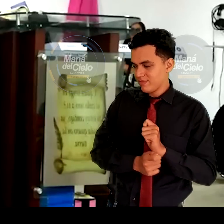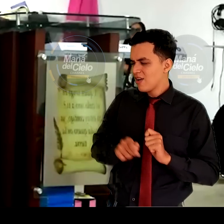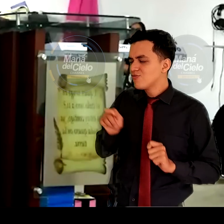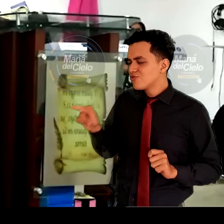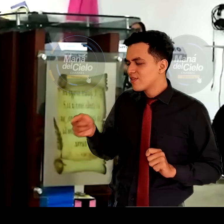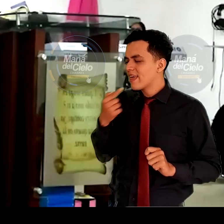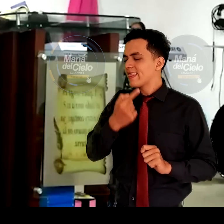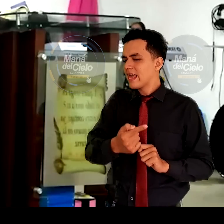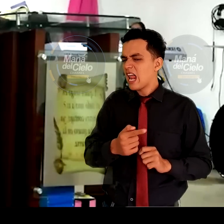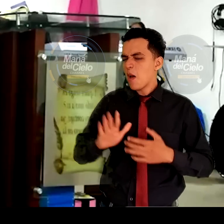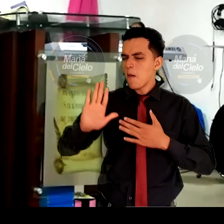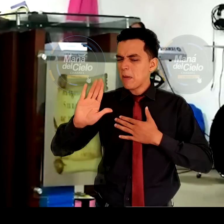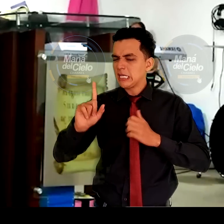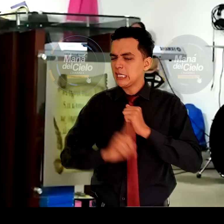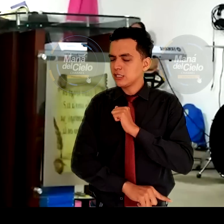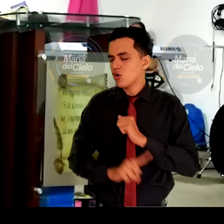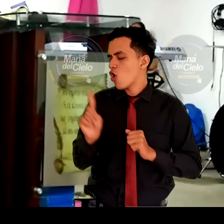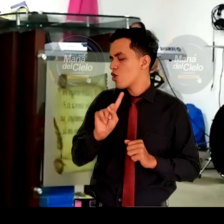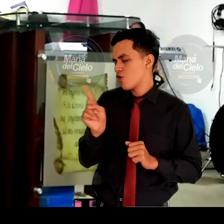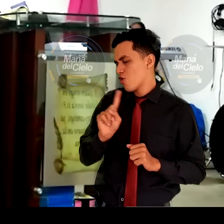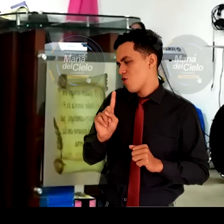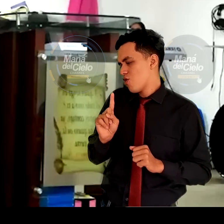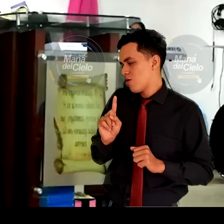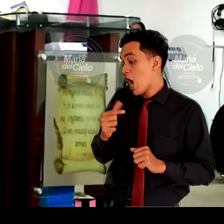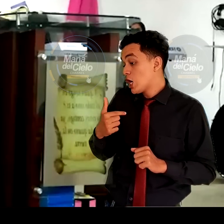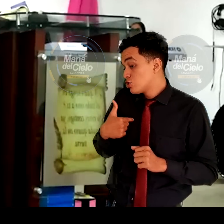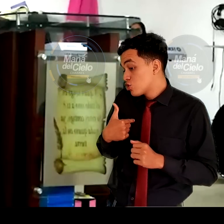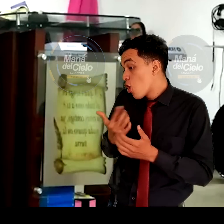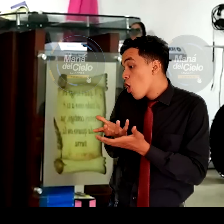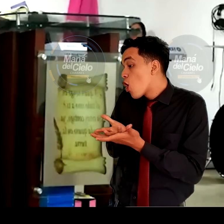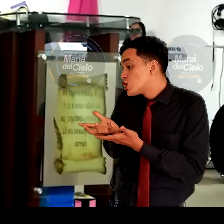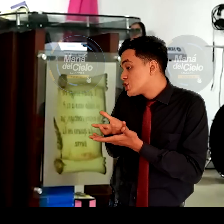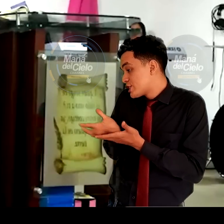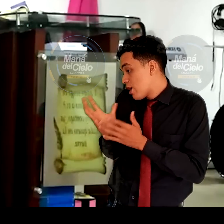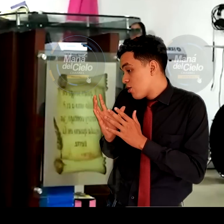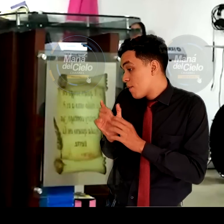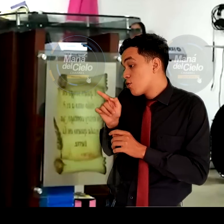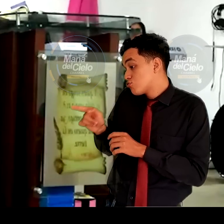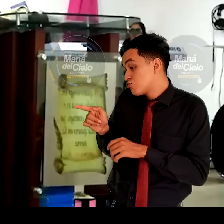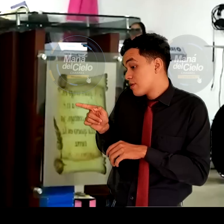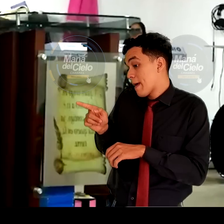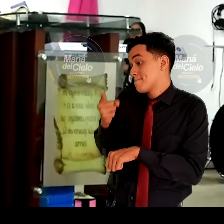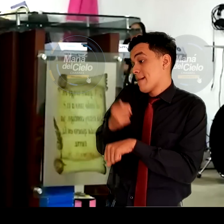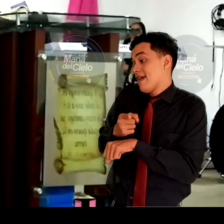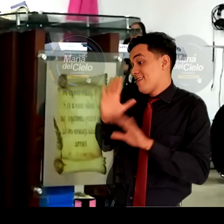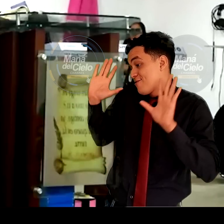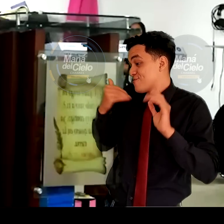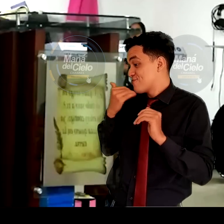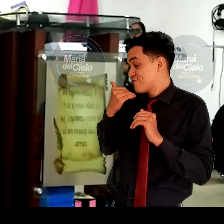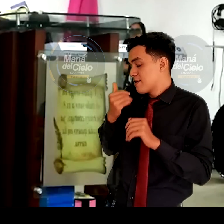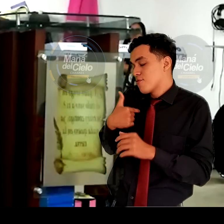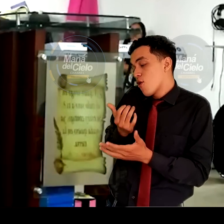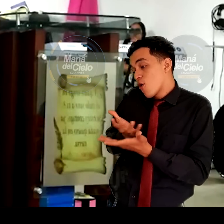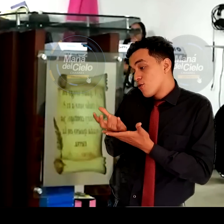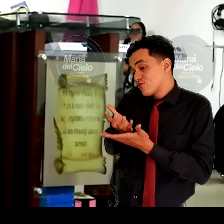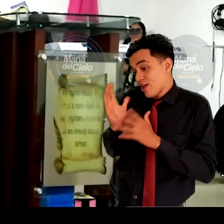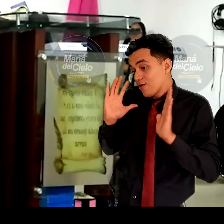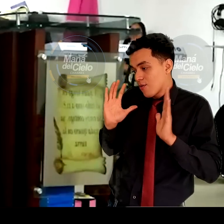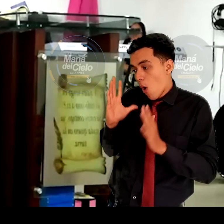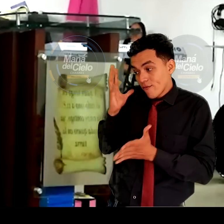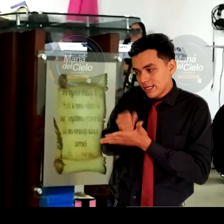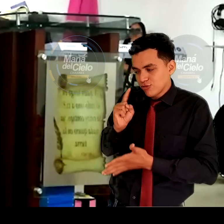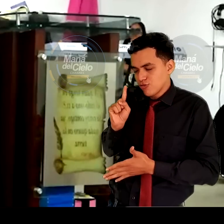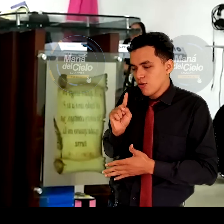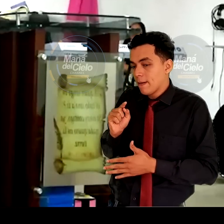castigo. Quedémonos calladitos, no les diga nada. Claro, es una opinión si tú quieres, porque el que manda, manda. Y uno insinúa, ¿no? Pero tampoco